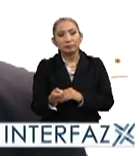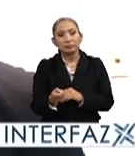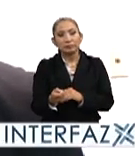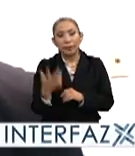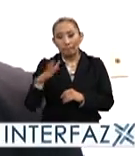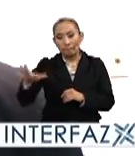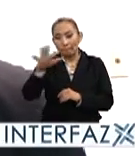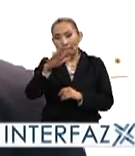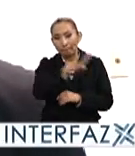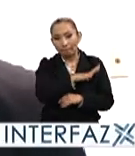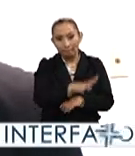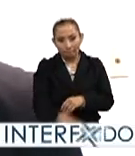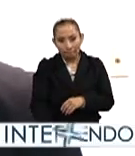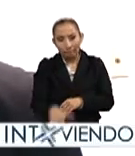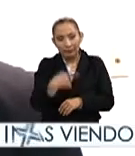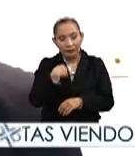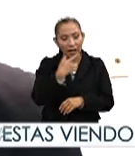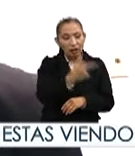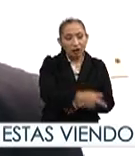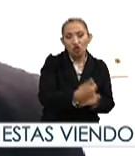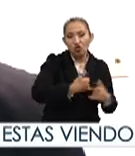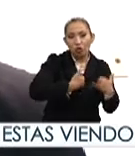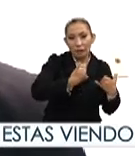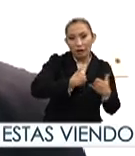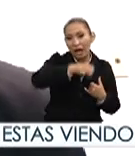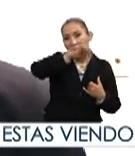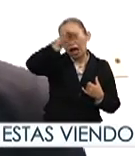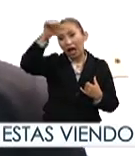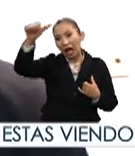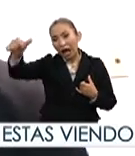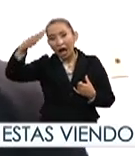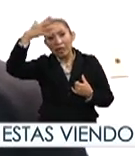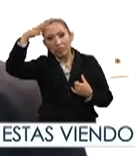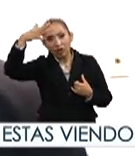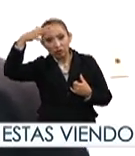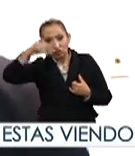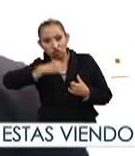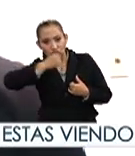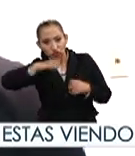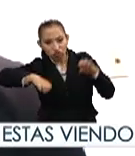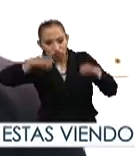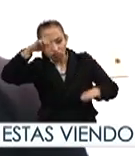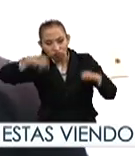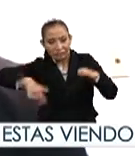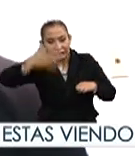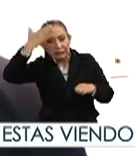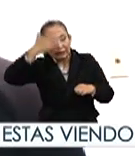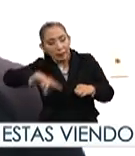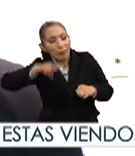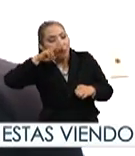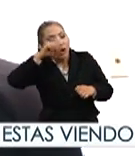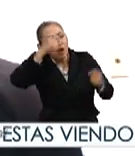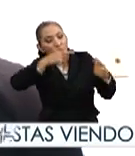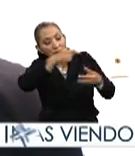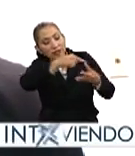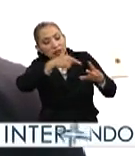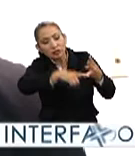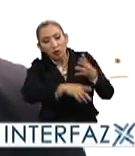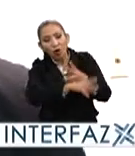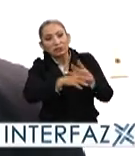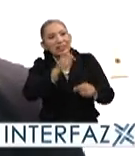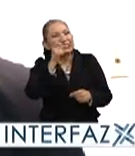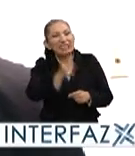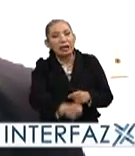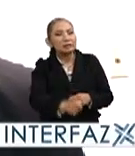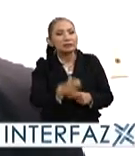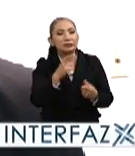la población en general, desde los más jóvenes hasta los adultos mayores, consideren algunos aspectos que tienen que